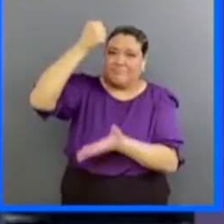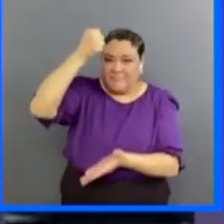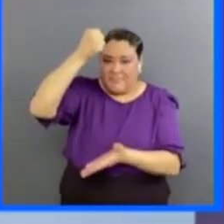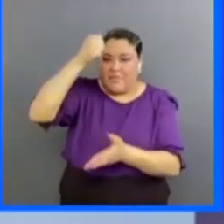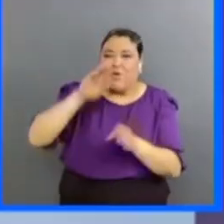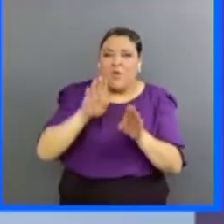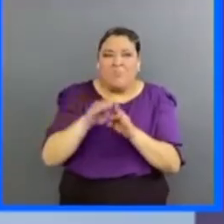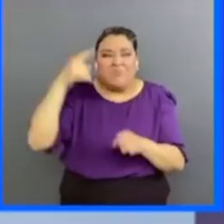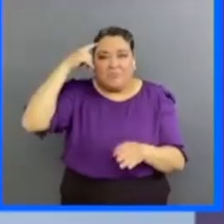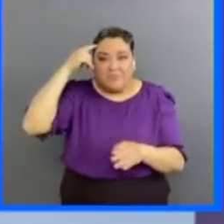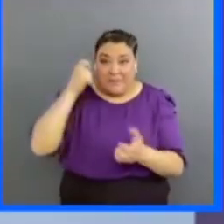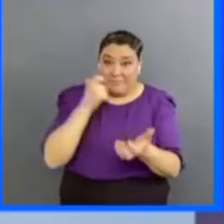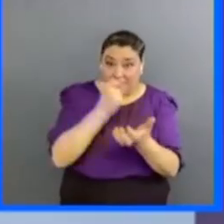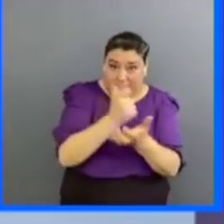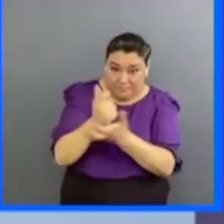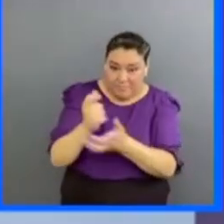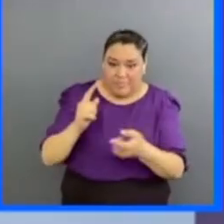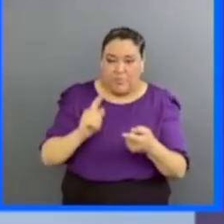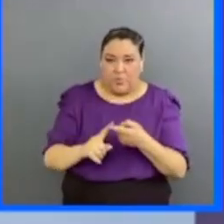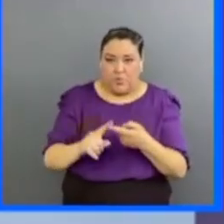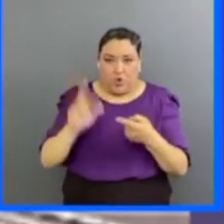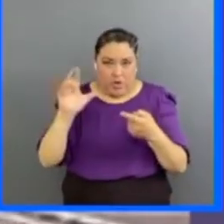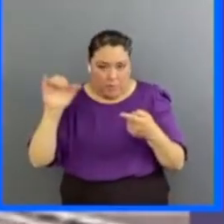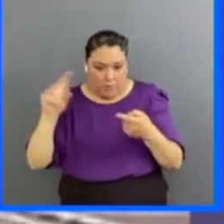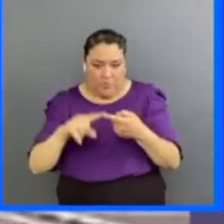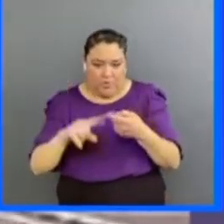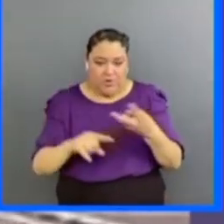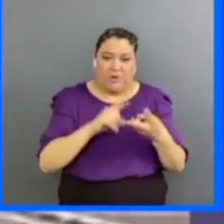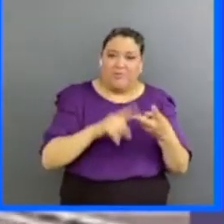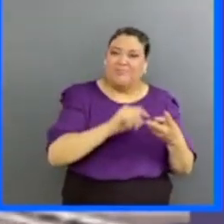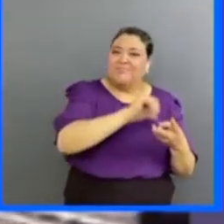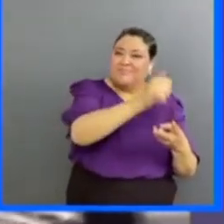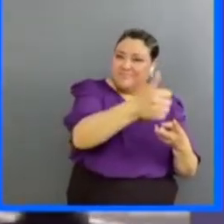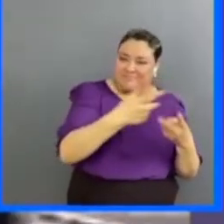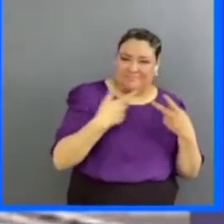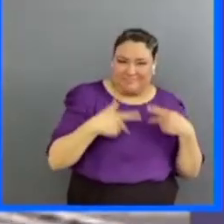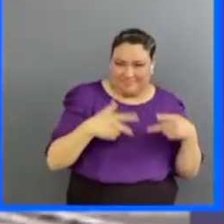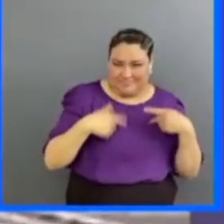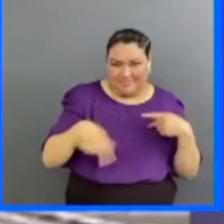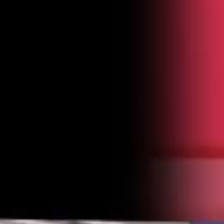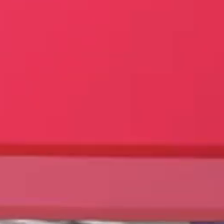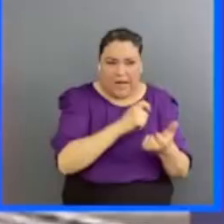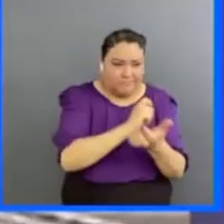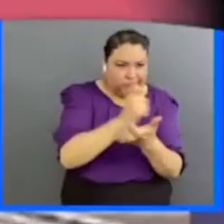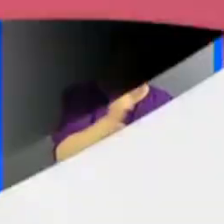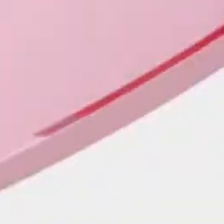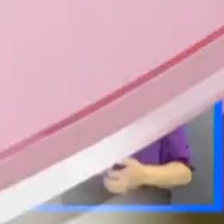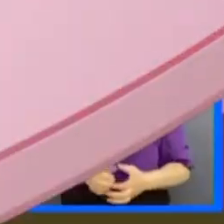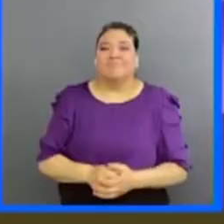tanto de republicanos como de demócratas.